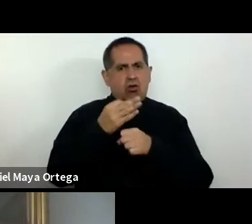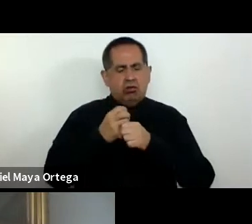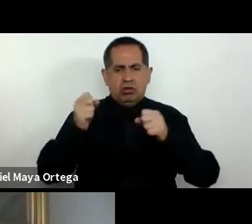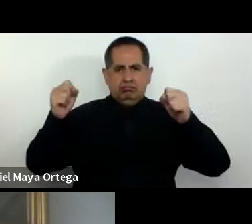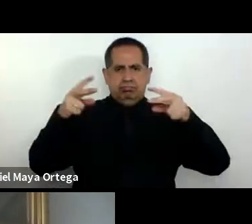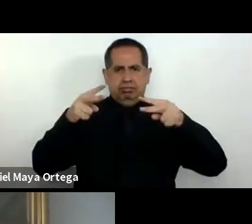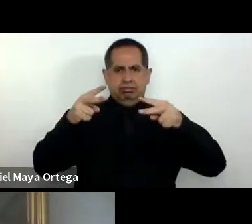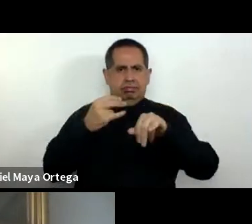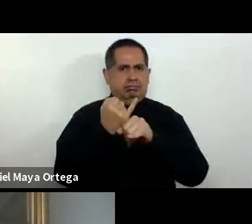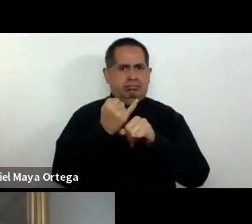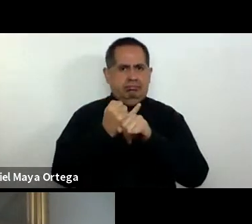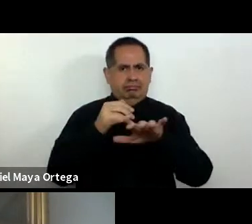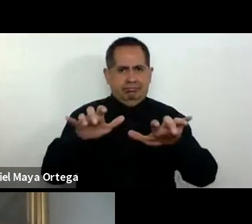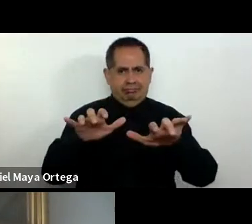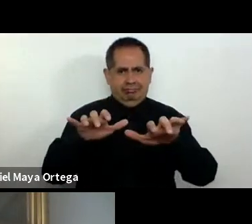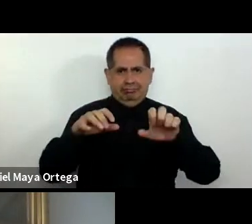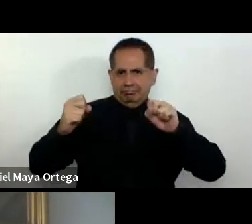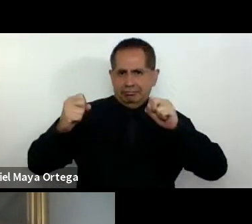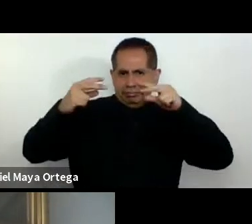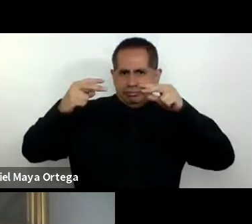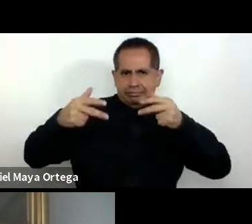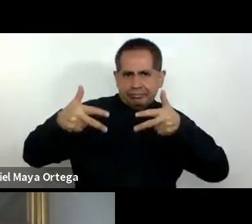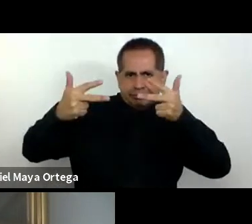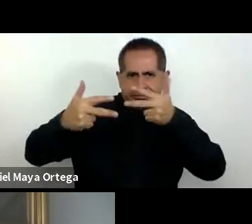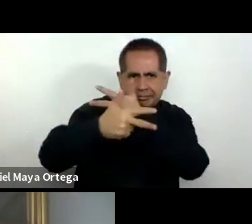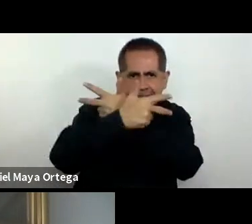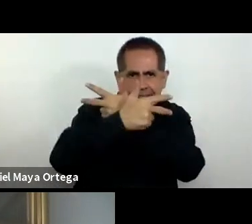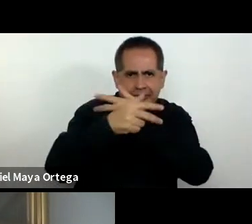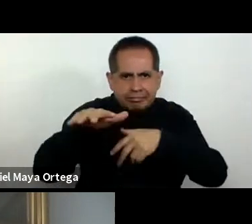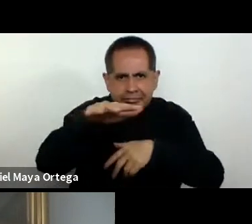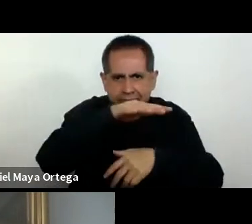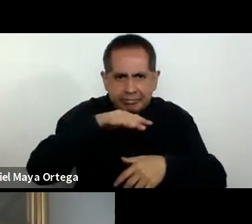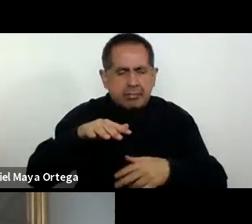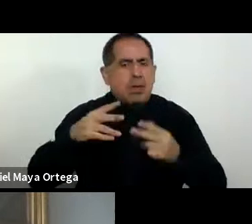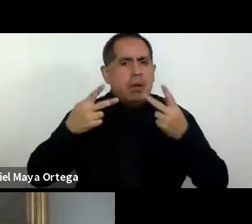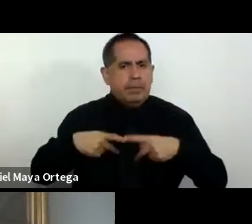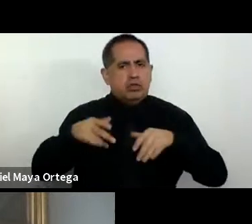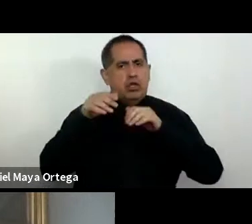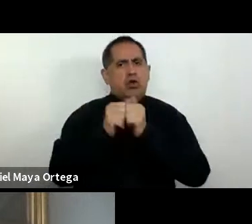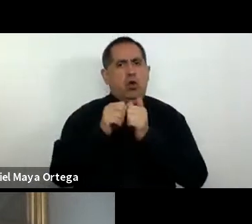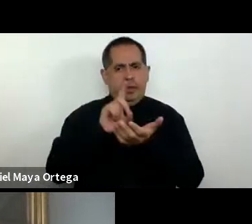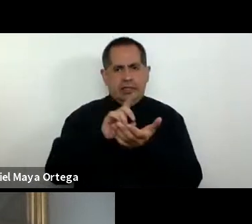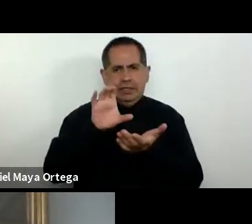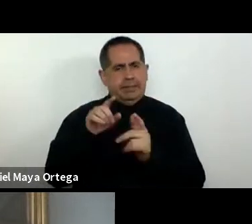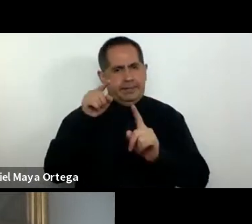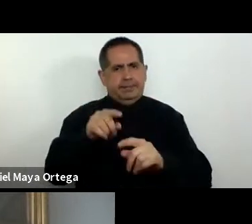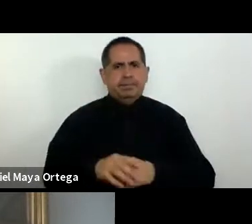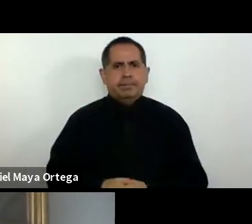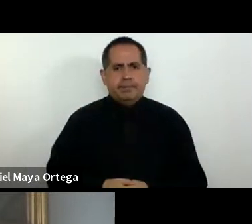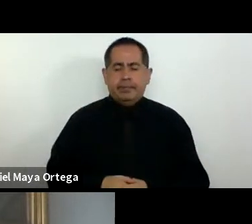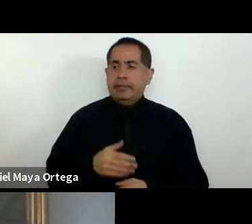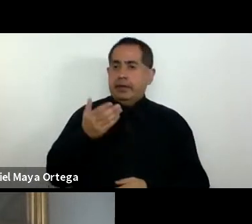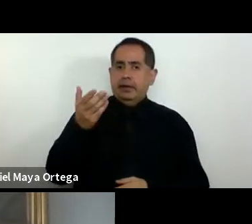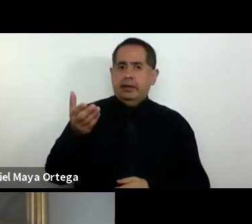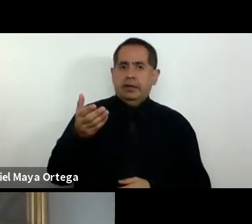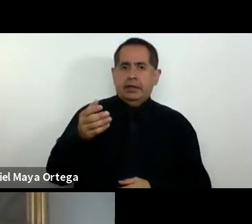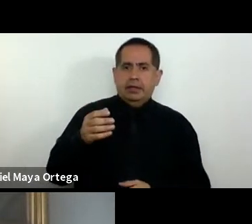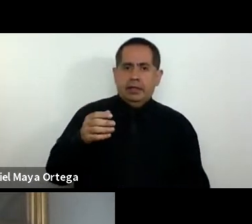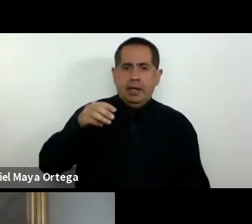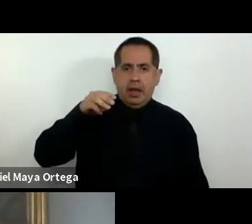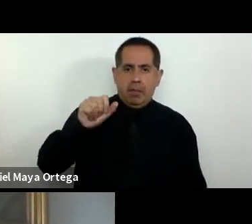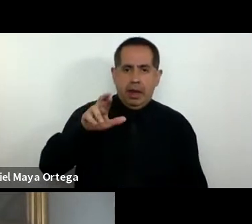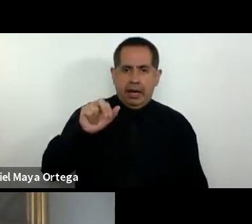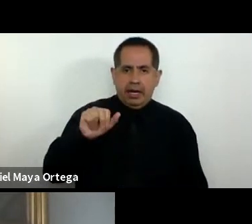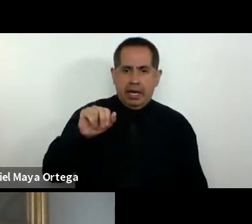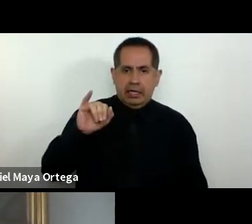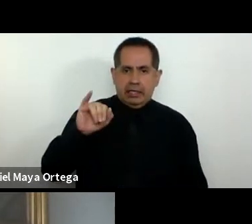digital sobre los derechos de las personas con discapacidad. Maestra María Sirvet